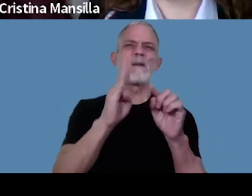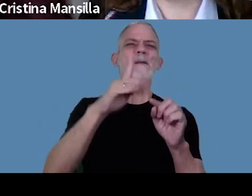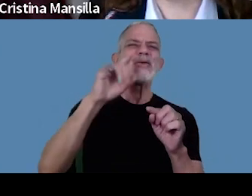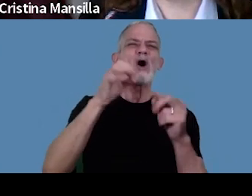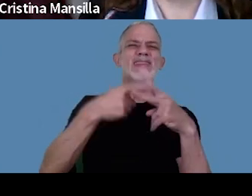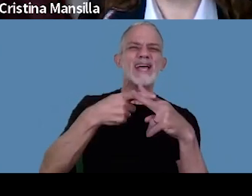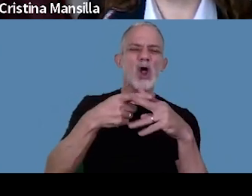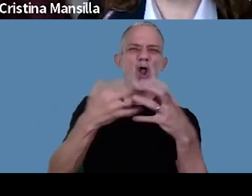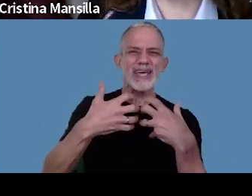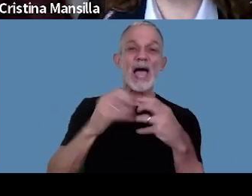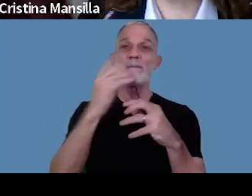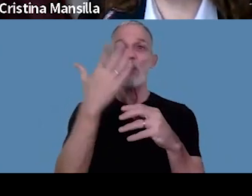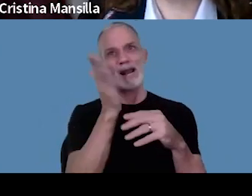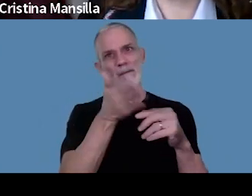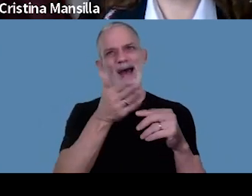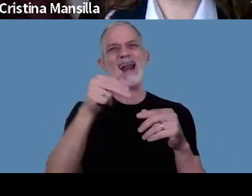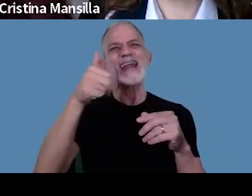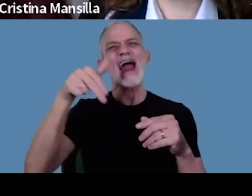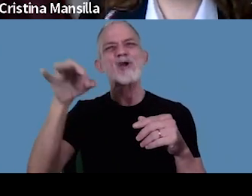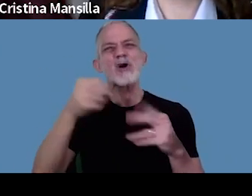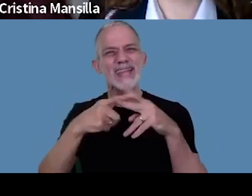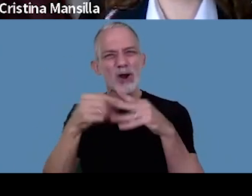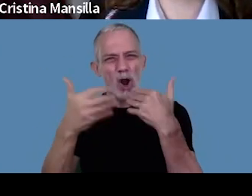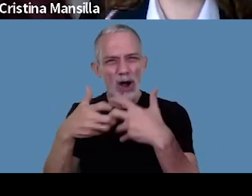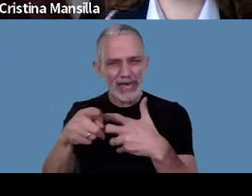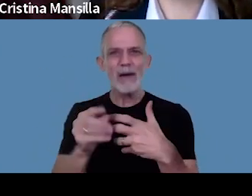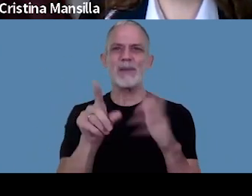moderna / nanotecnología, ley